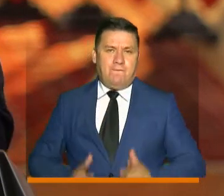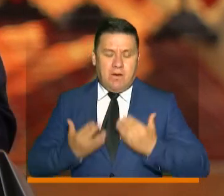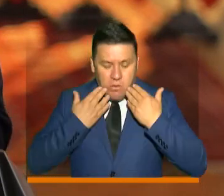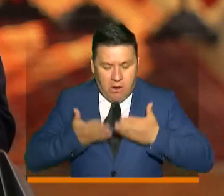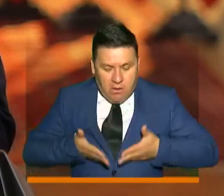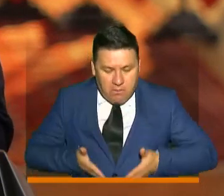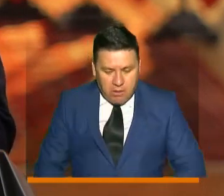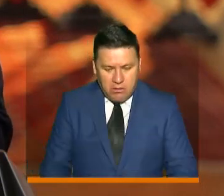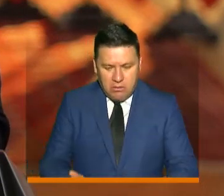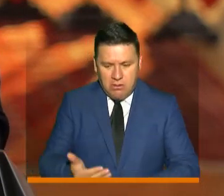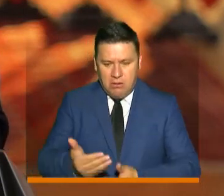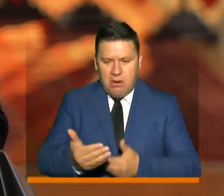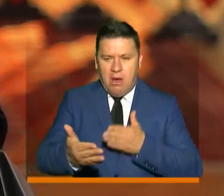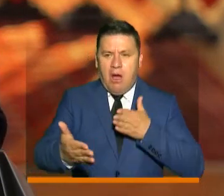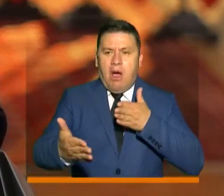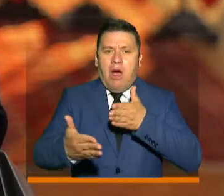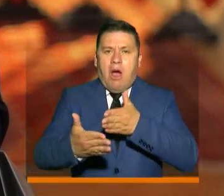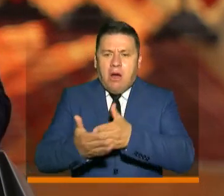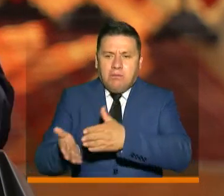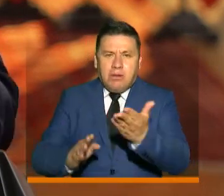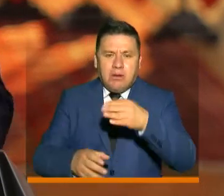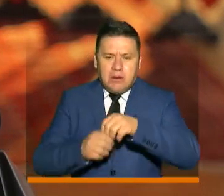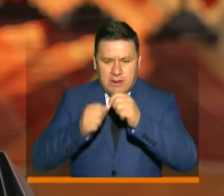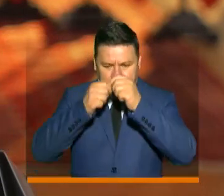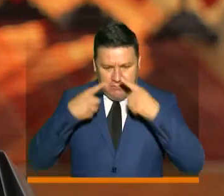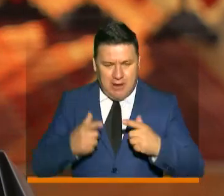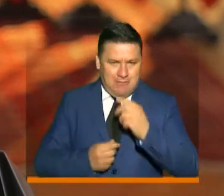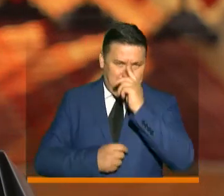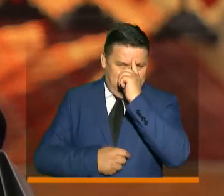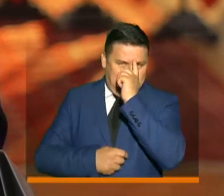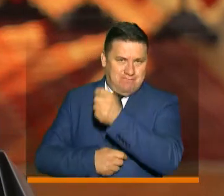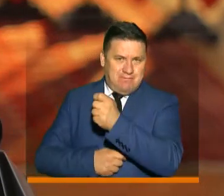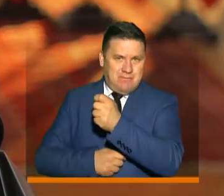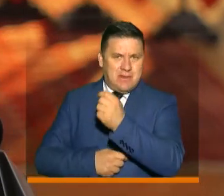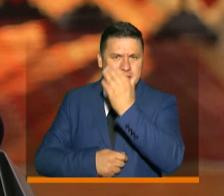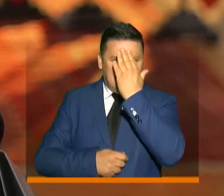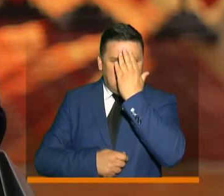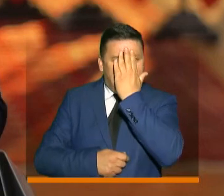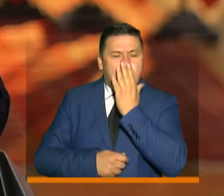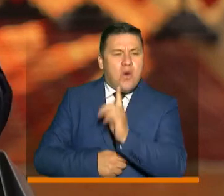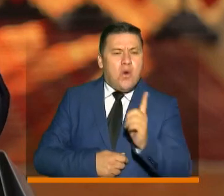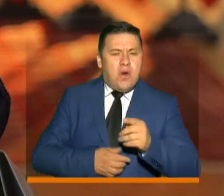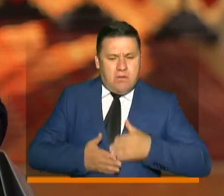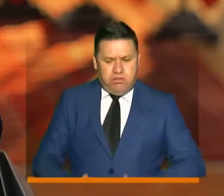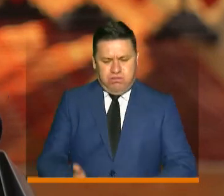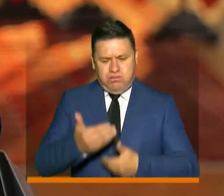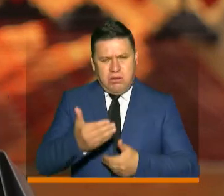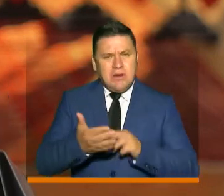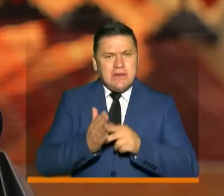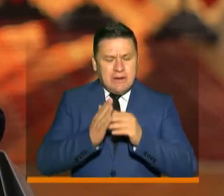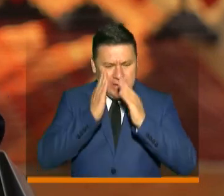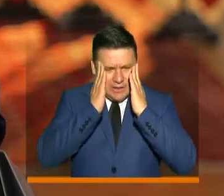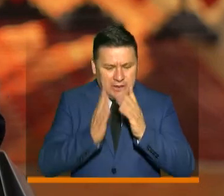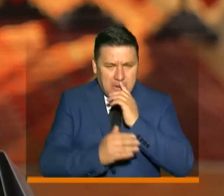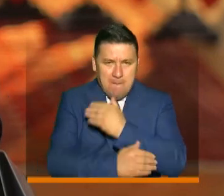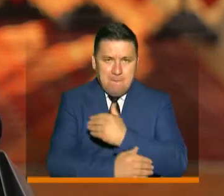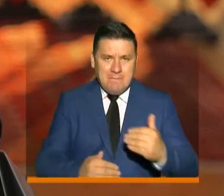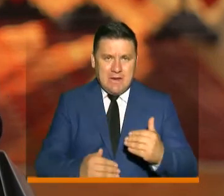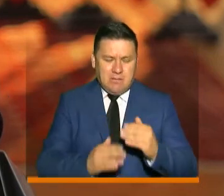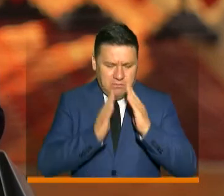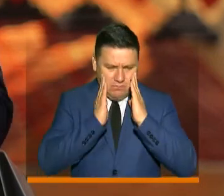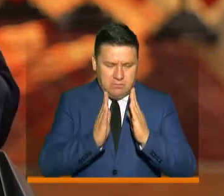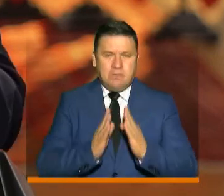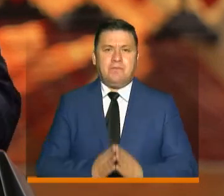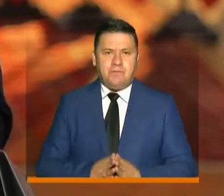hasta el último de los días con la ley de tamizaje neonatal fortalecimos la atención a la primera infancia